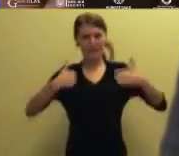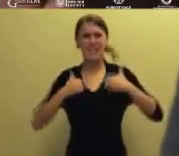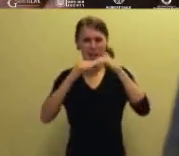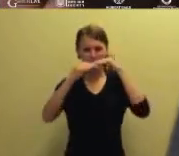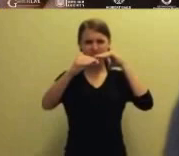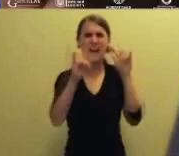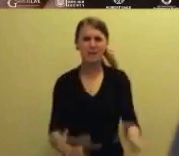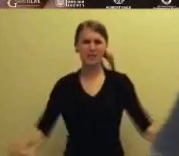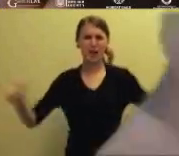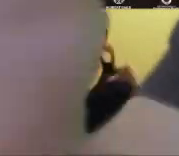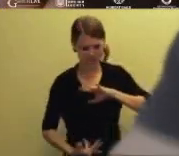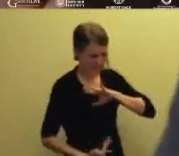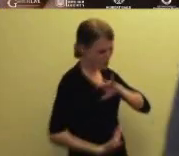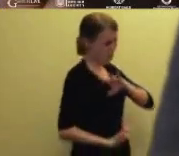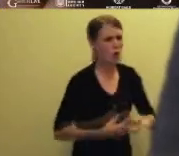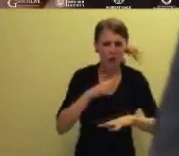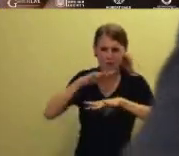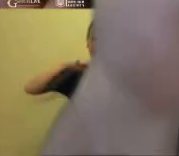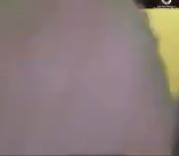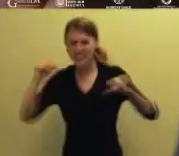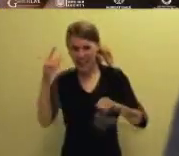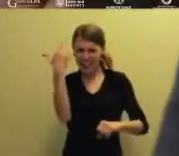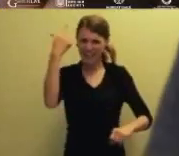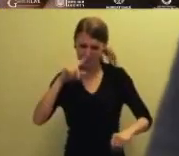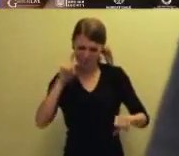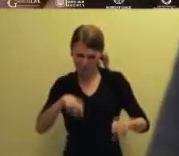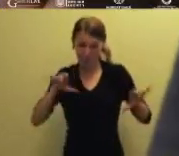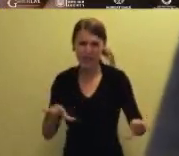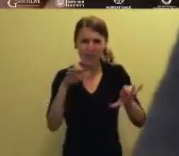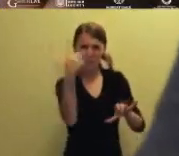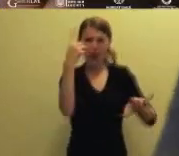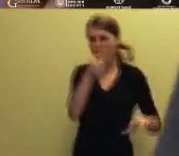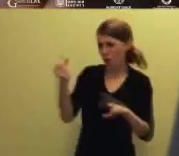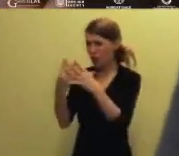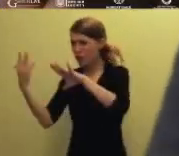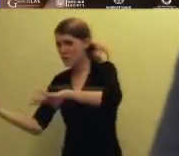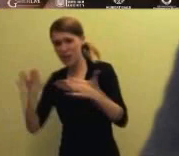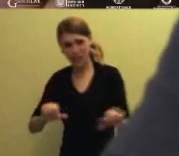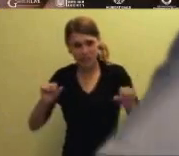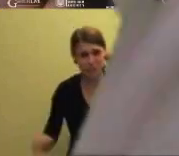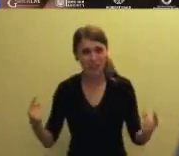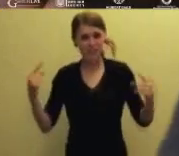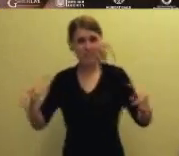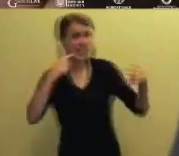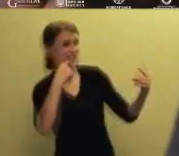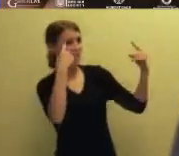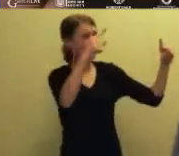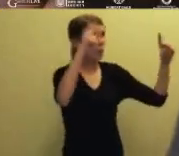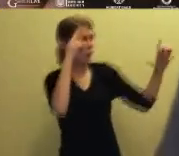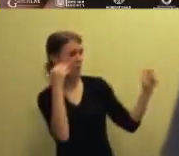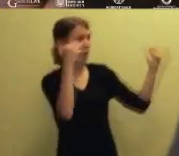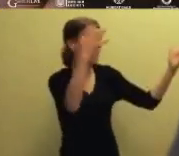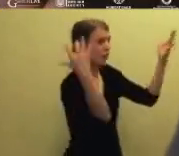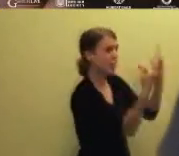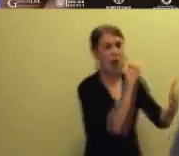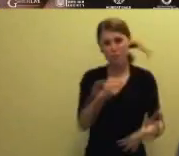qué pena que luego hay una escena de sexo y esa escena médica vayamos a decir que están muy bien hechas y tal en un ambiente sórdido que son